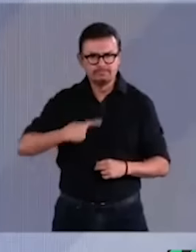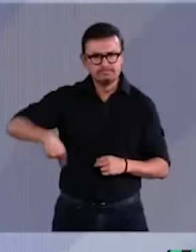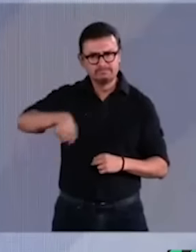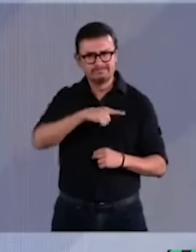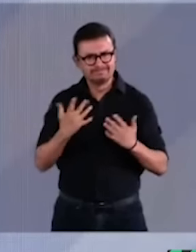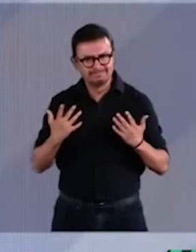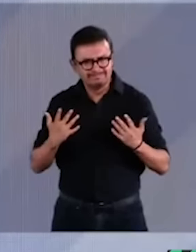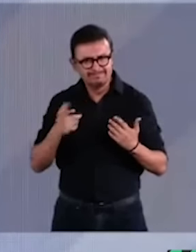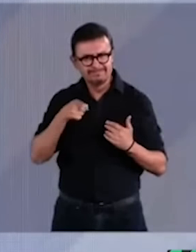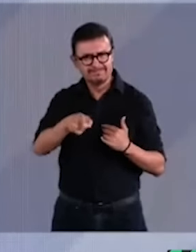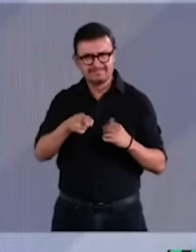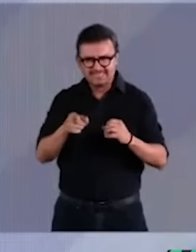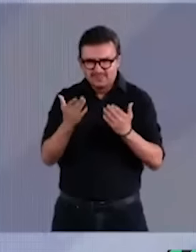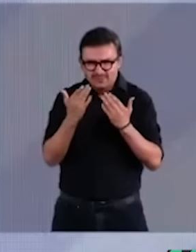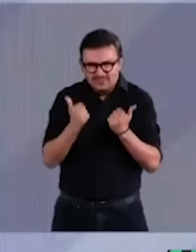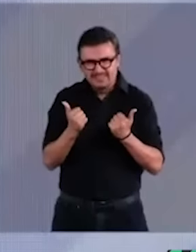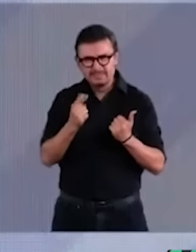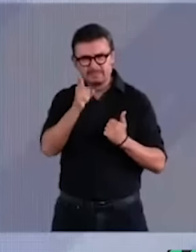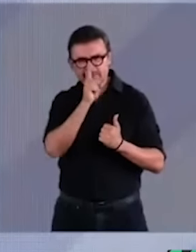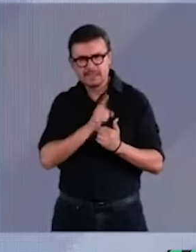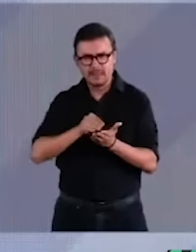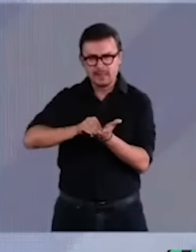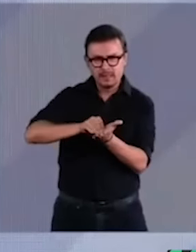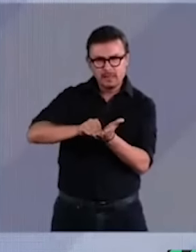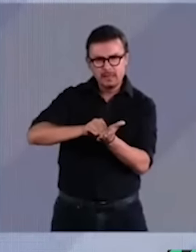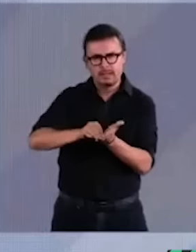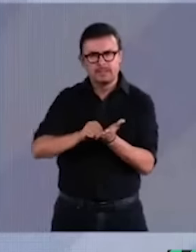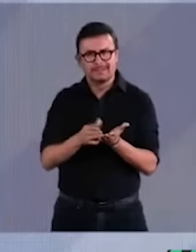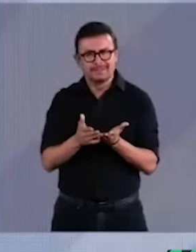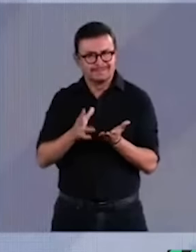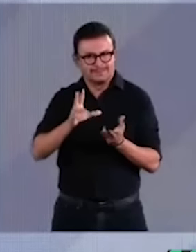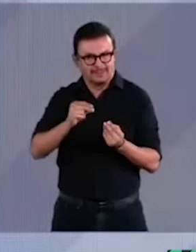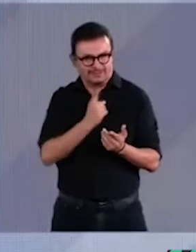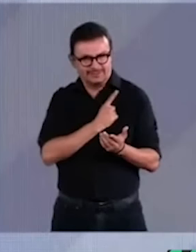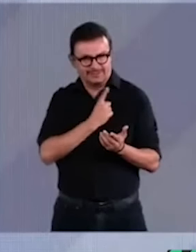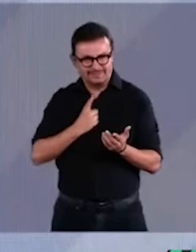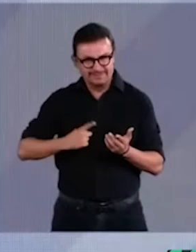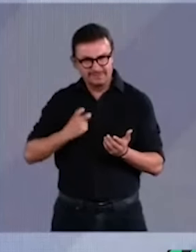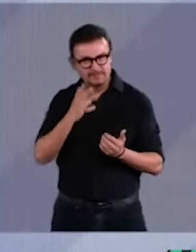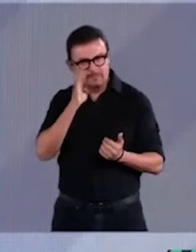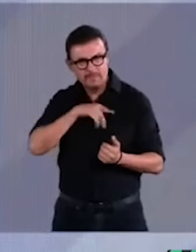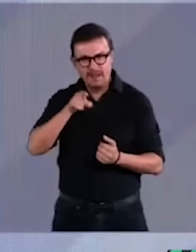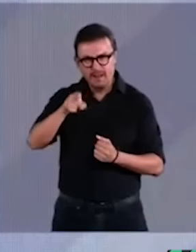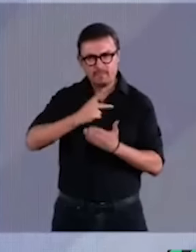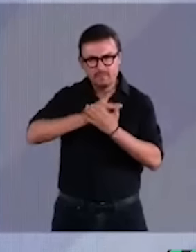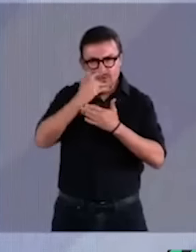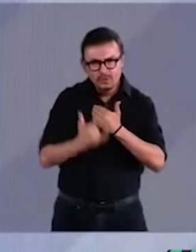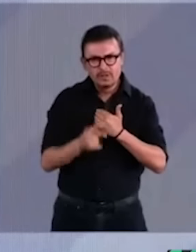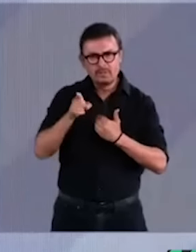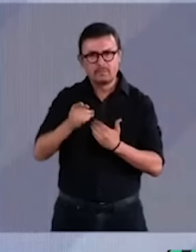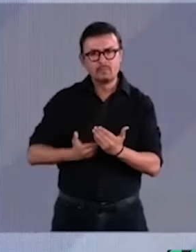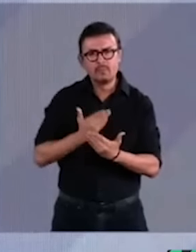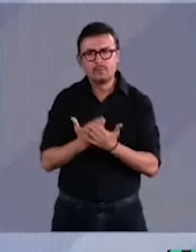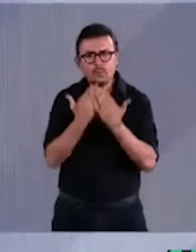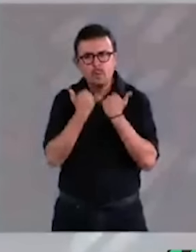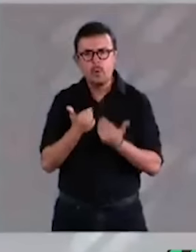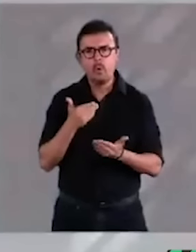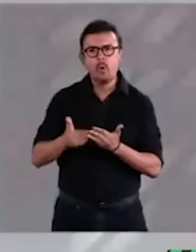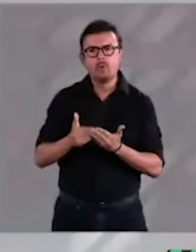merecemos un debate presidencial lleno de calumnias y lleno de mentiras. Eso refleja la ausencia de proyecto. No voy a caer en este caso